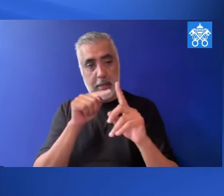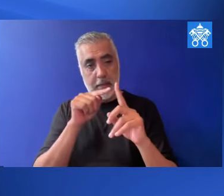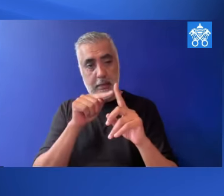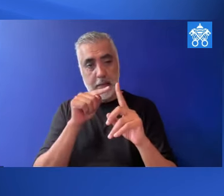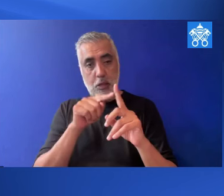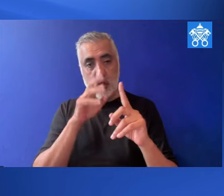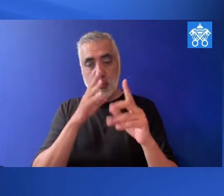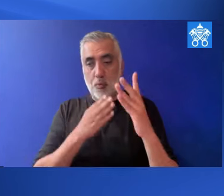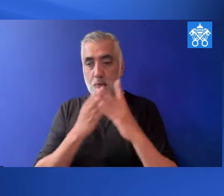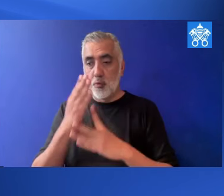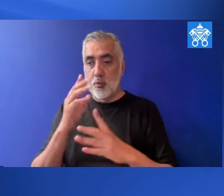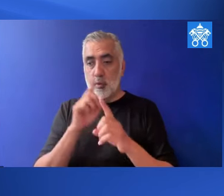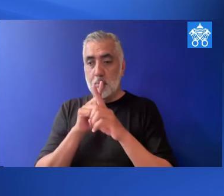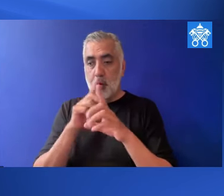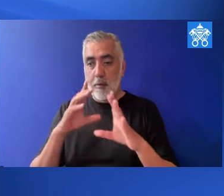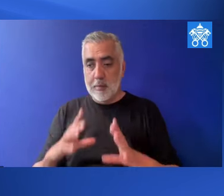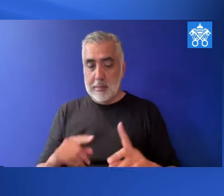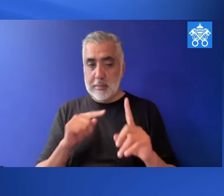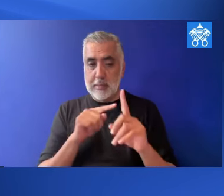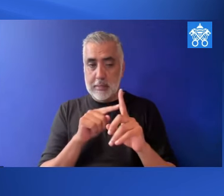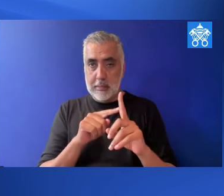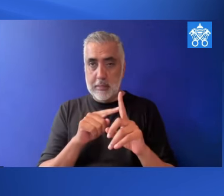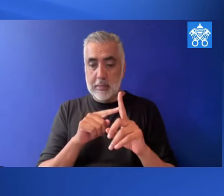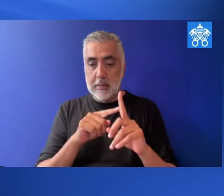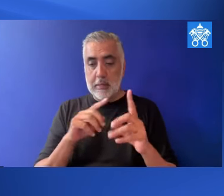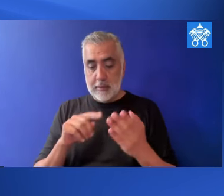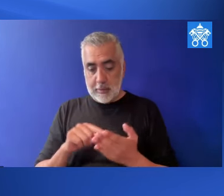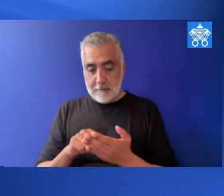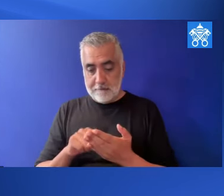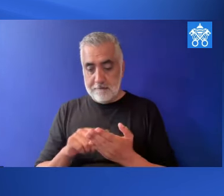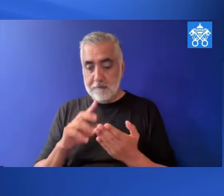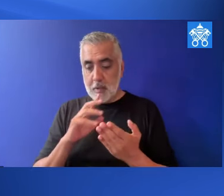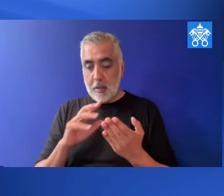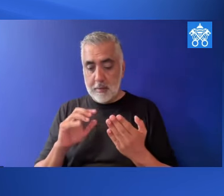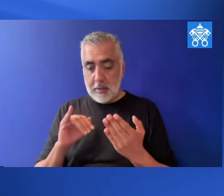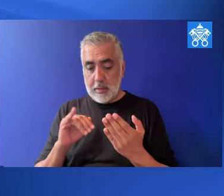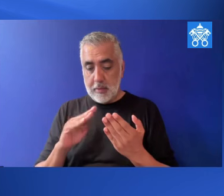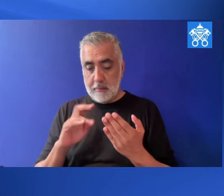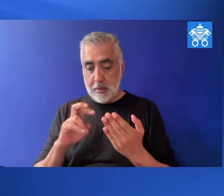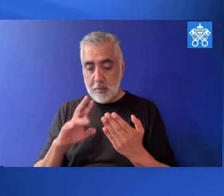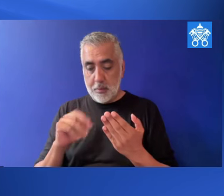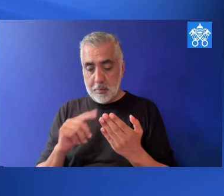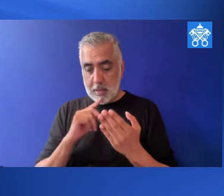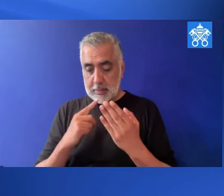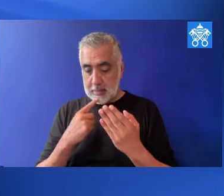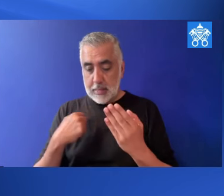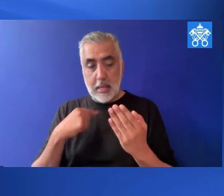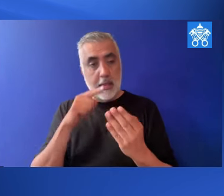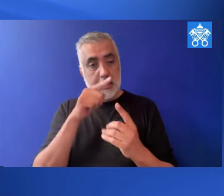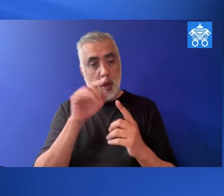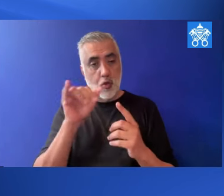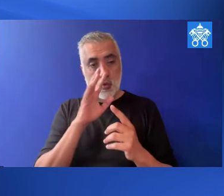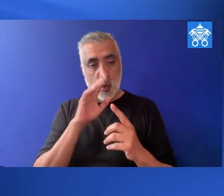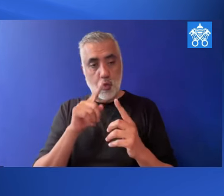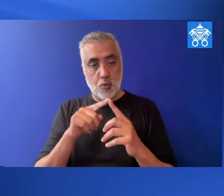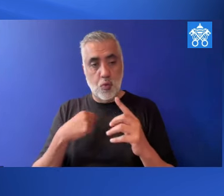través de los profetas. El documento conciliar Dei Verbum añade que nos habla también a través